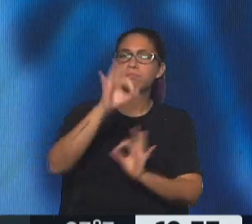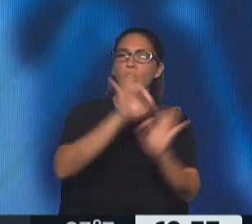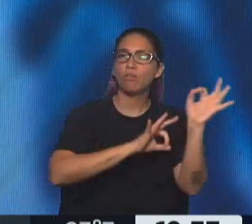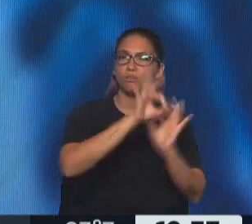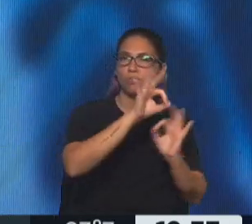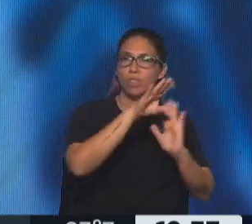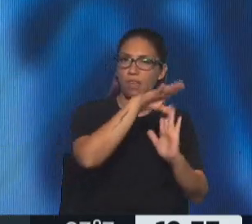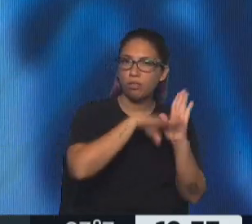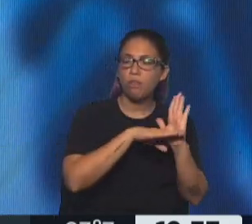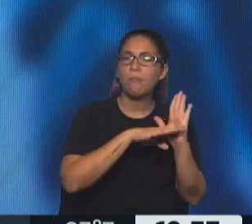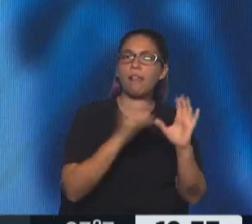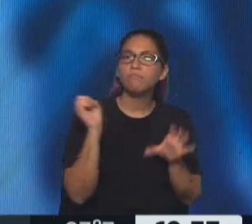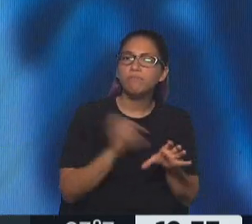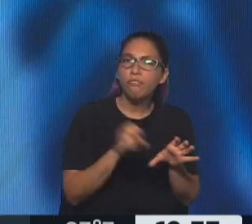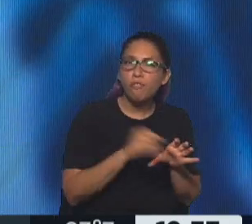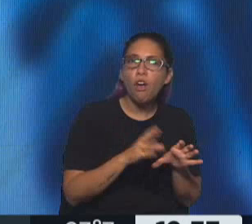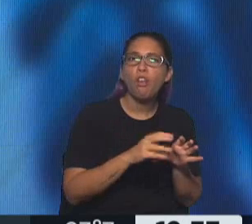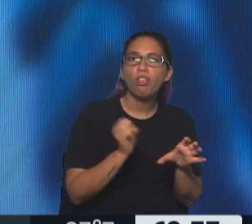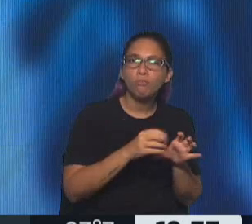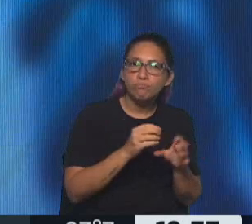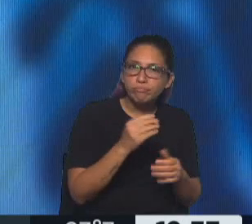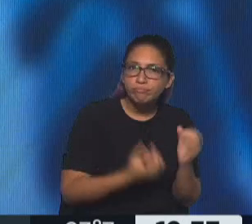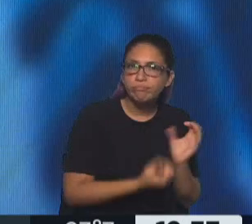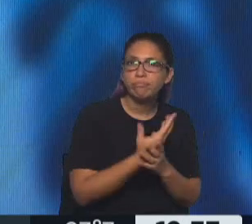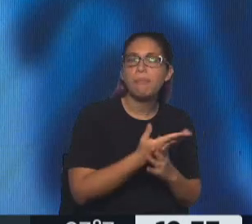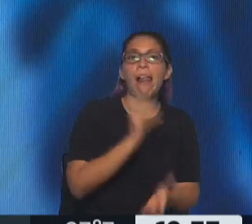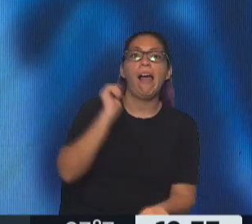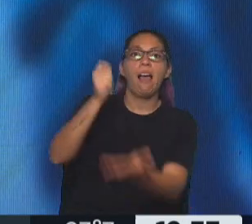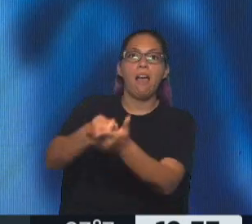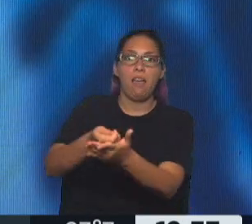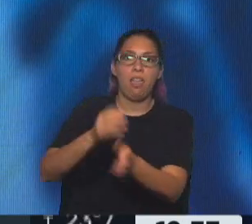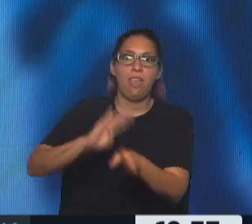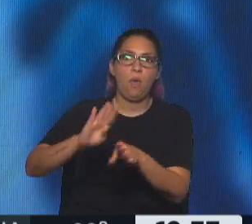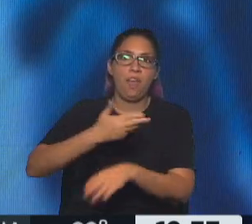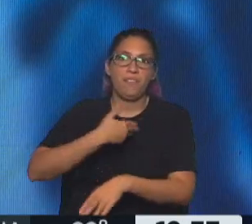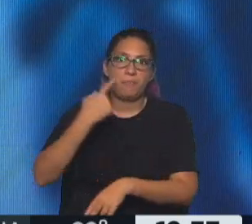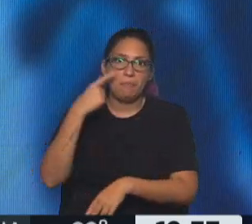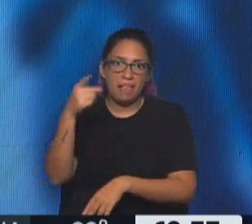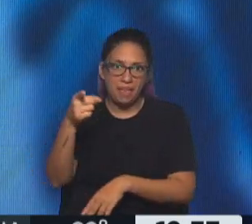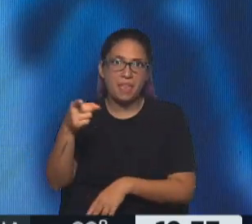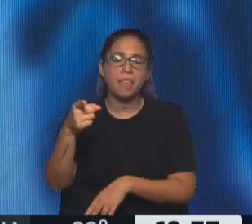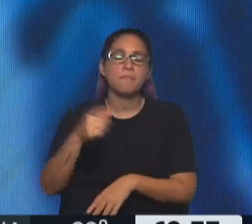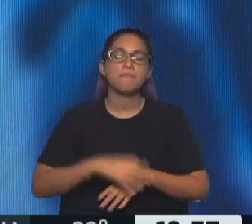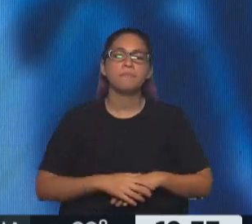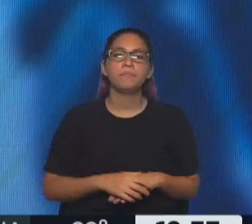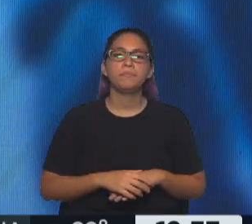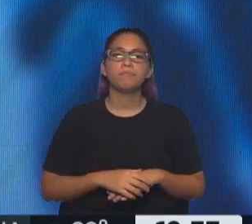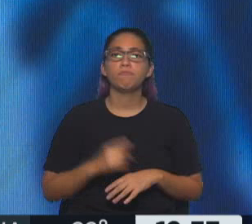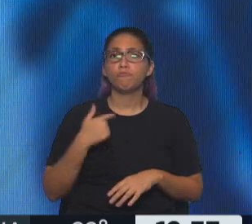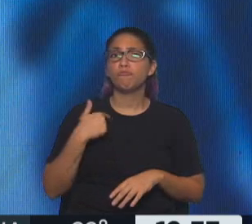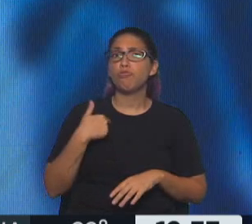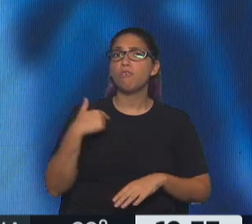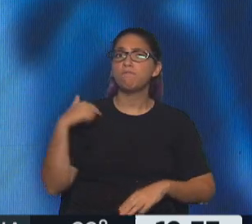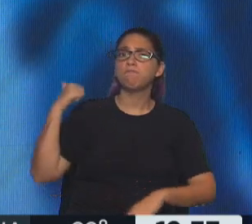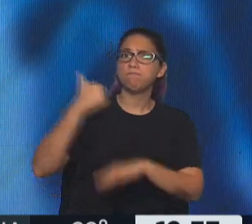para crear un fondo para cancelar la deuda con el fondo, es decir, con el Fondo Monetario Internacional. Tuve oportunidad